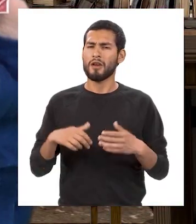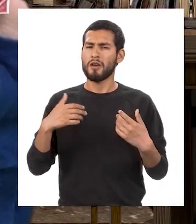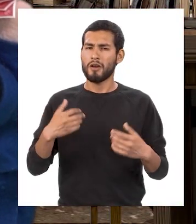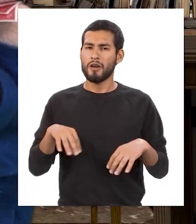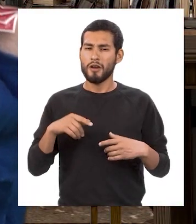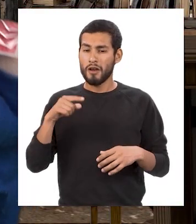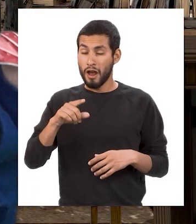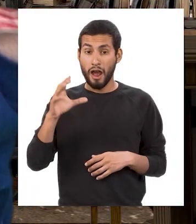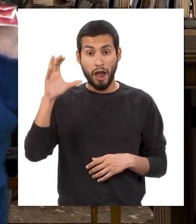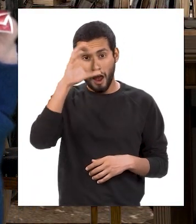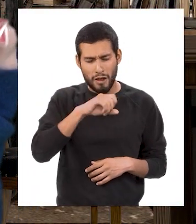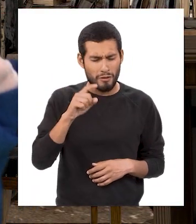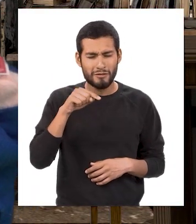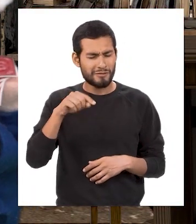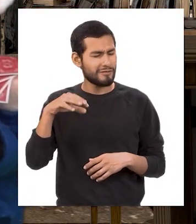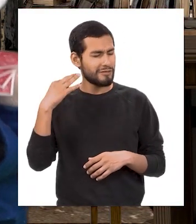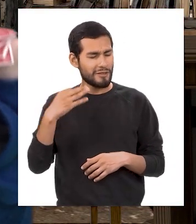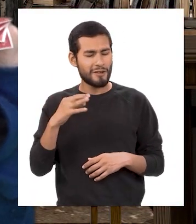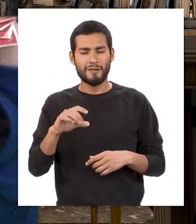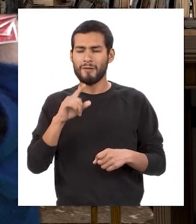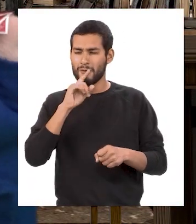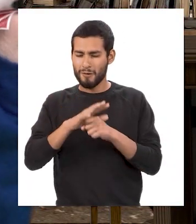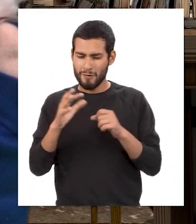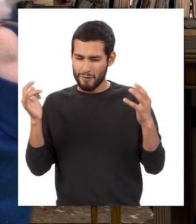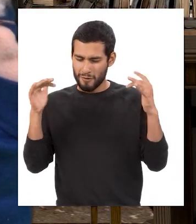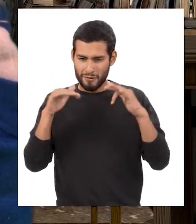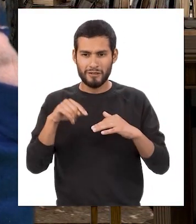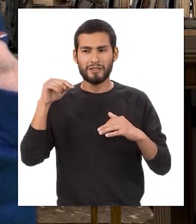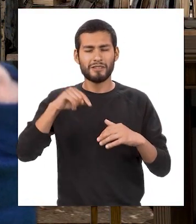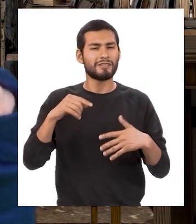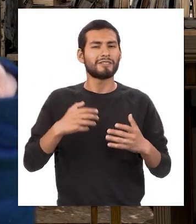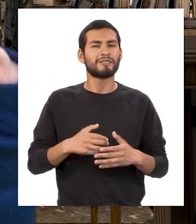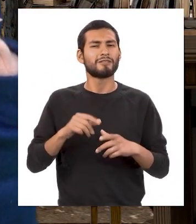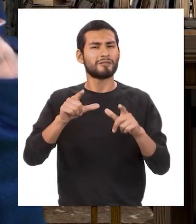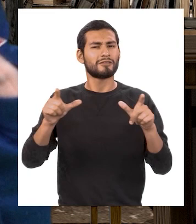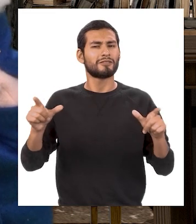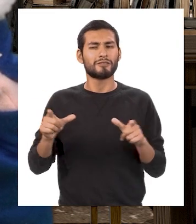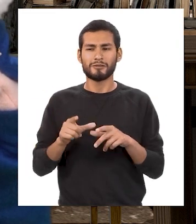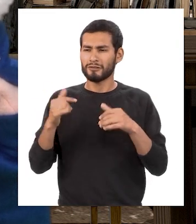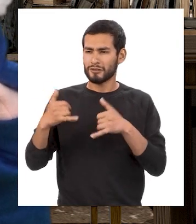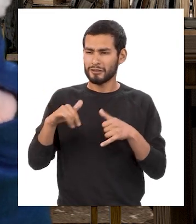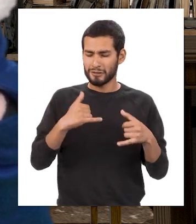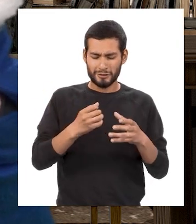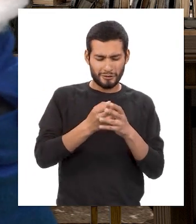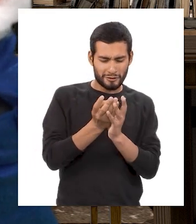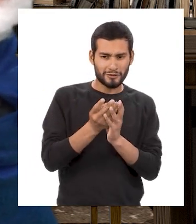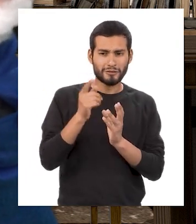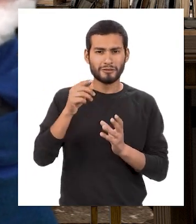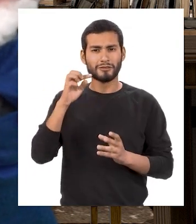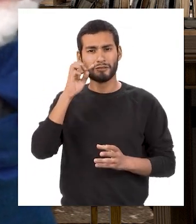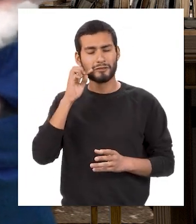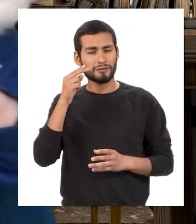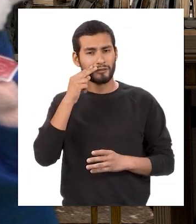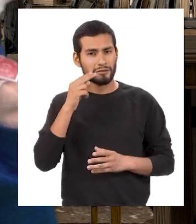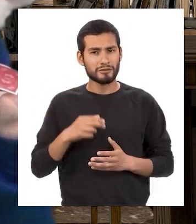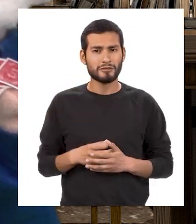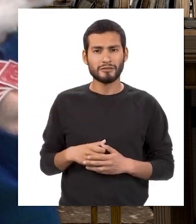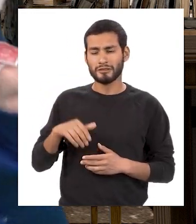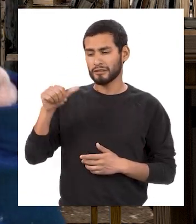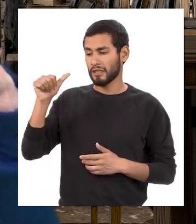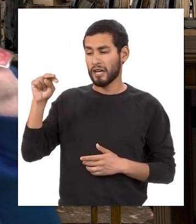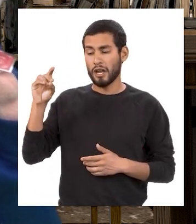Era una cita imposible de perder, como siempre. En dicho lugar, se encontraban jugando cartas Phileas